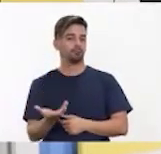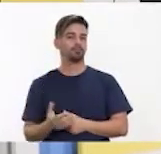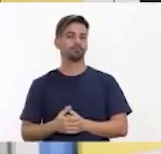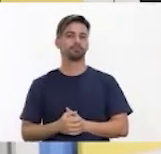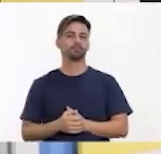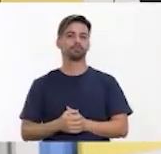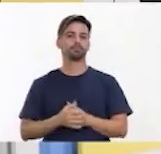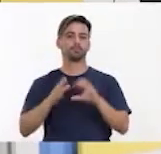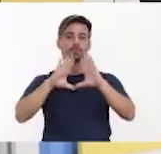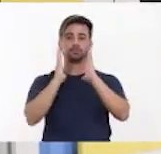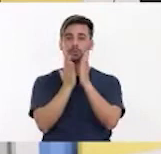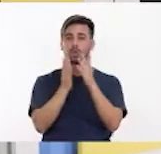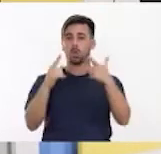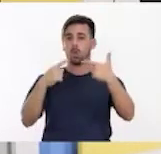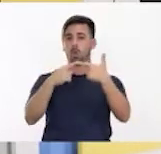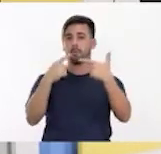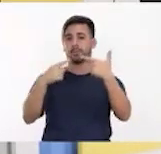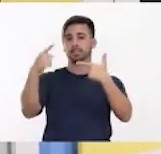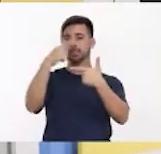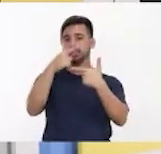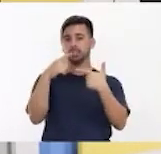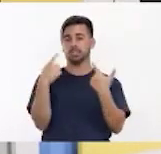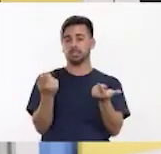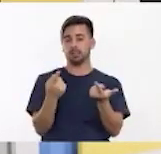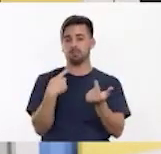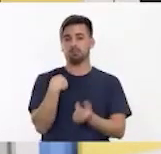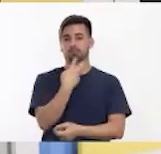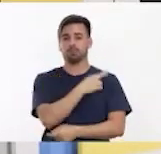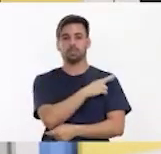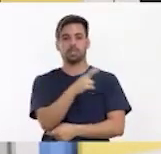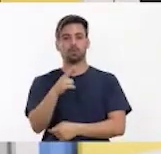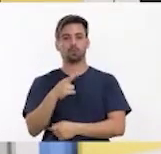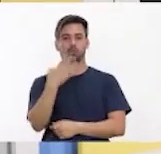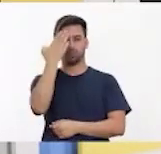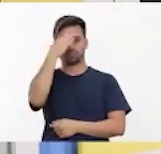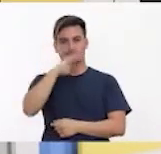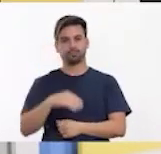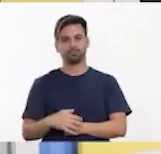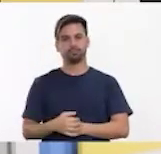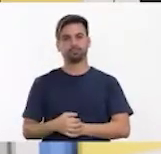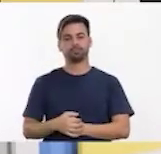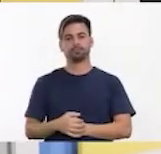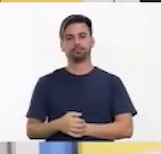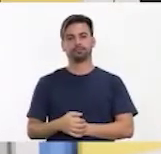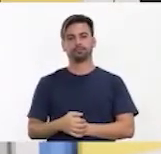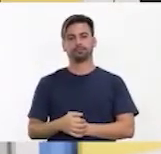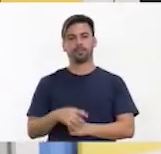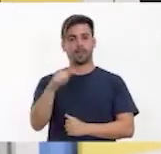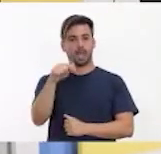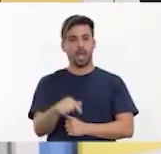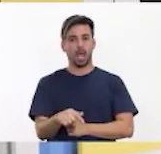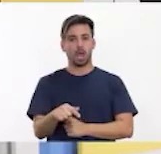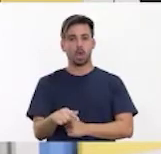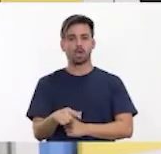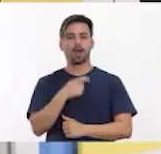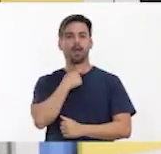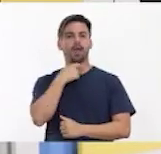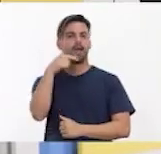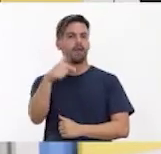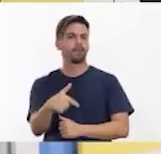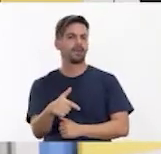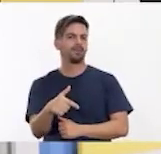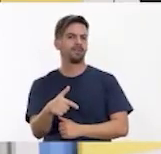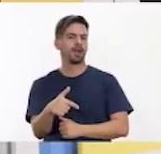principios, todos los principios de nuestra revolución. Y a